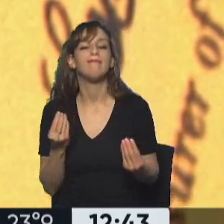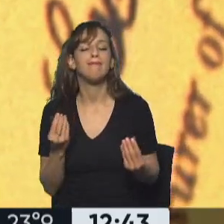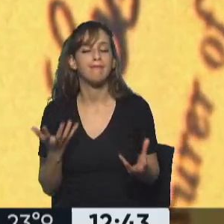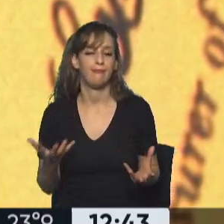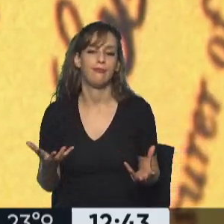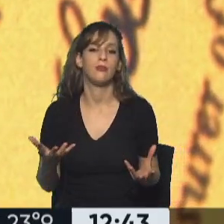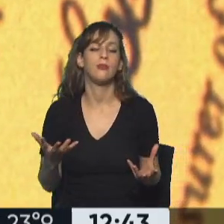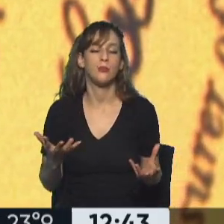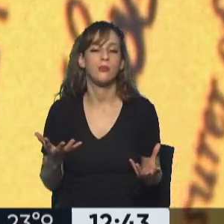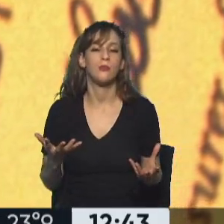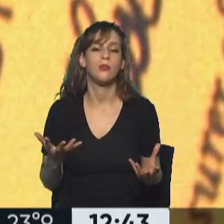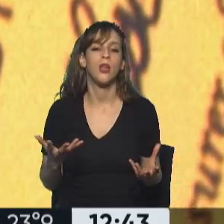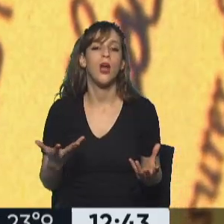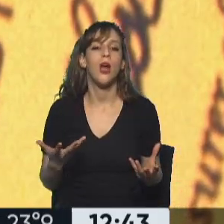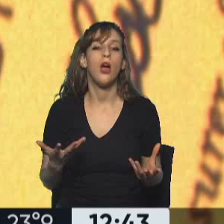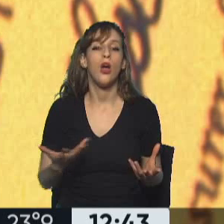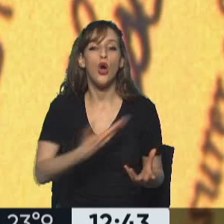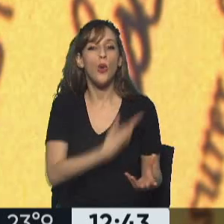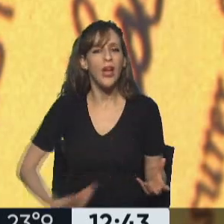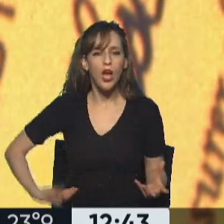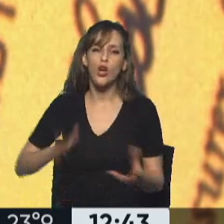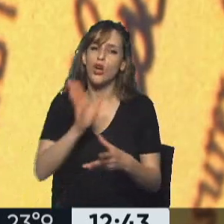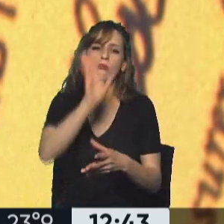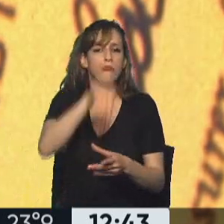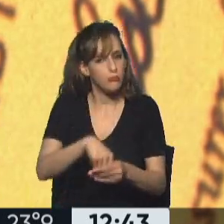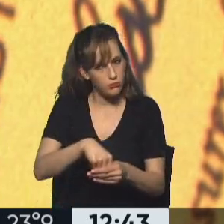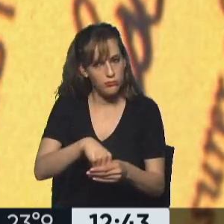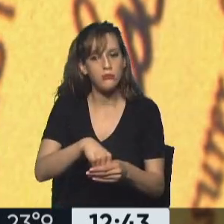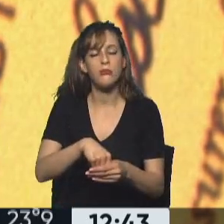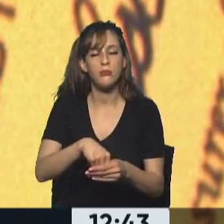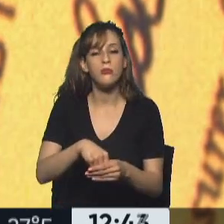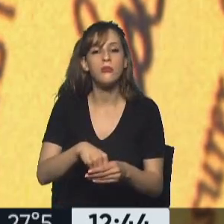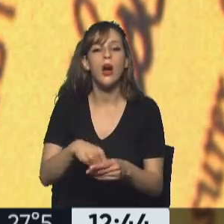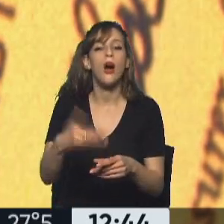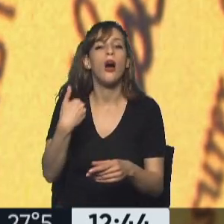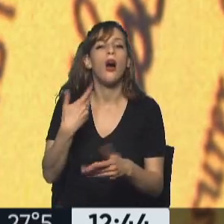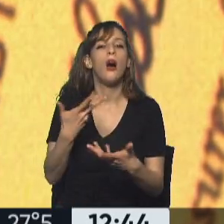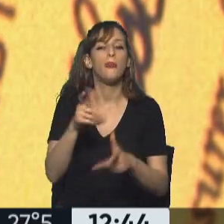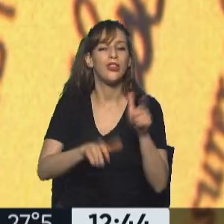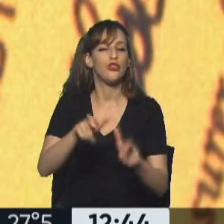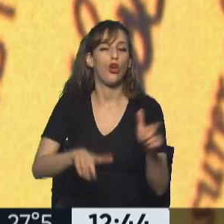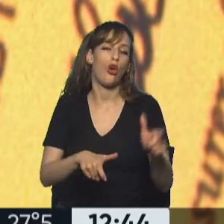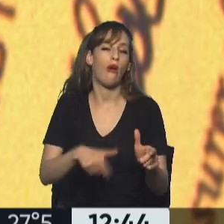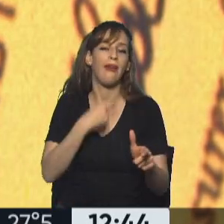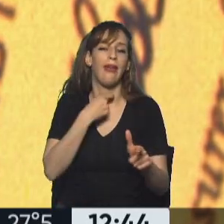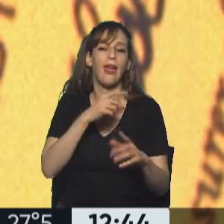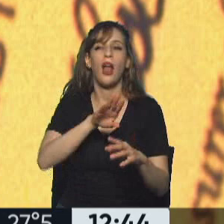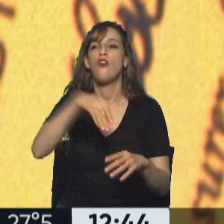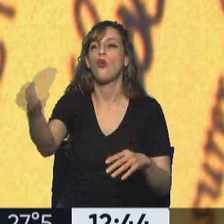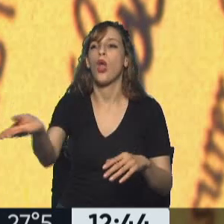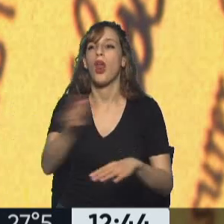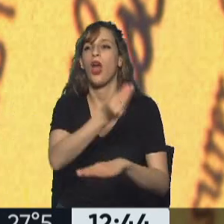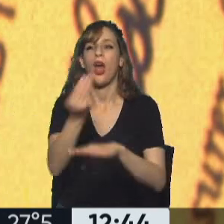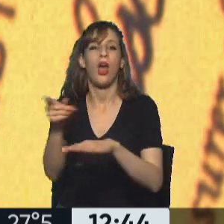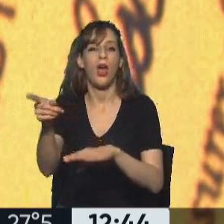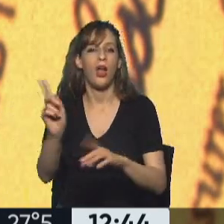ejemplo muy clara otorgando un título a quienes se querían ir dolarizando que por cierto entraron con la gestión de caputo